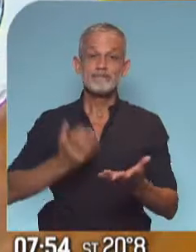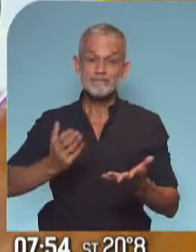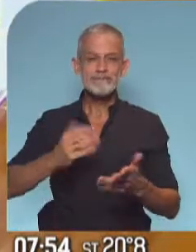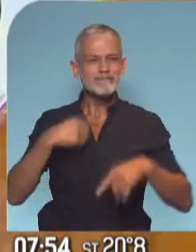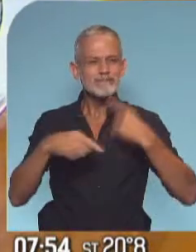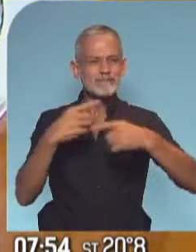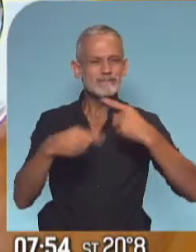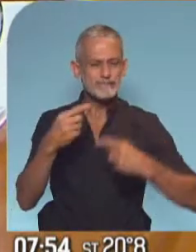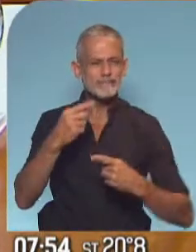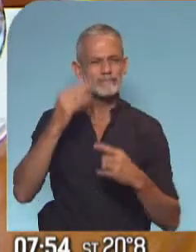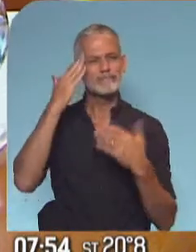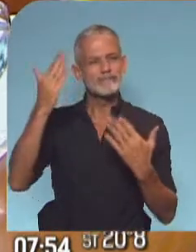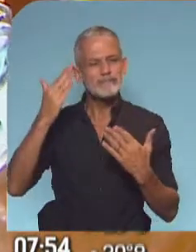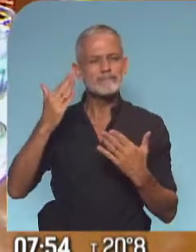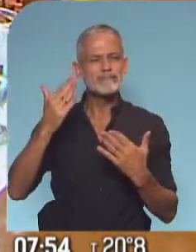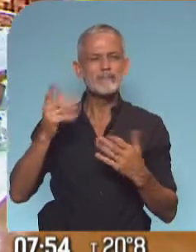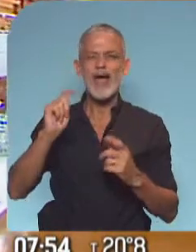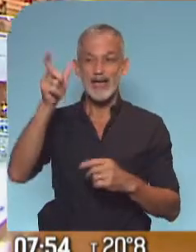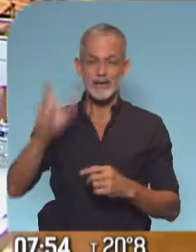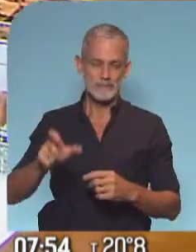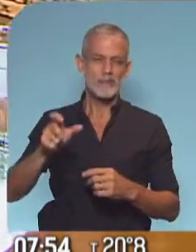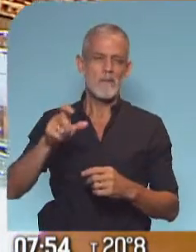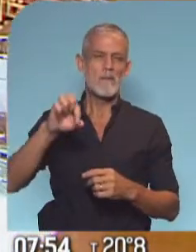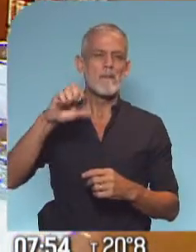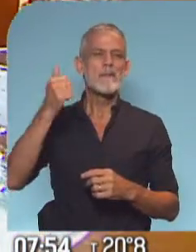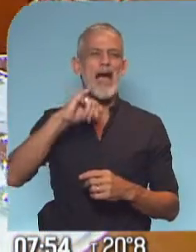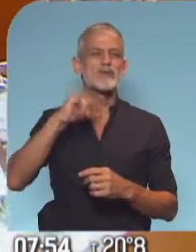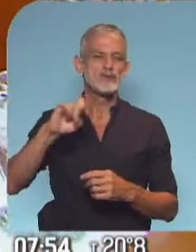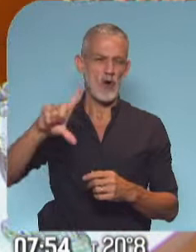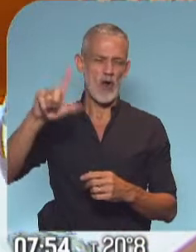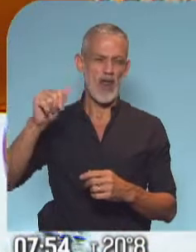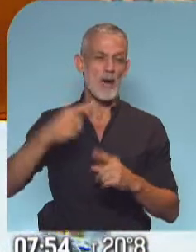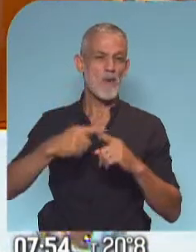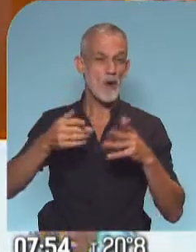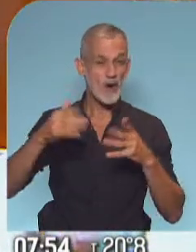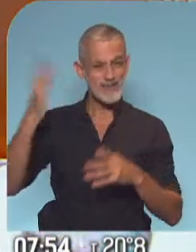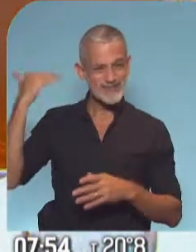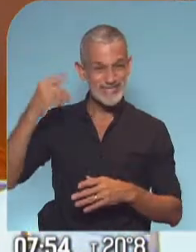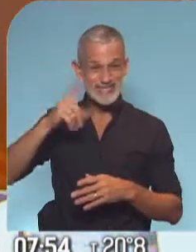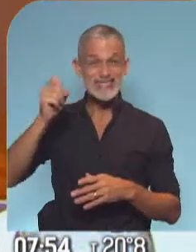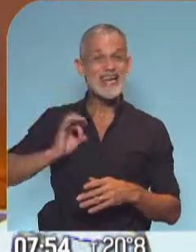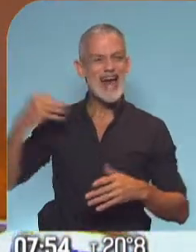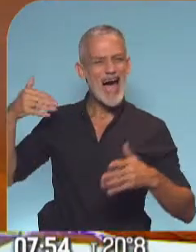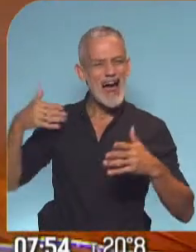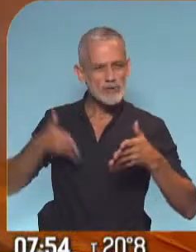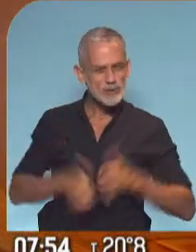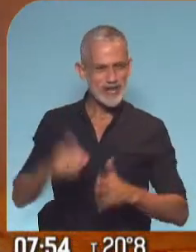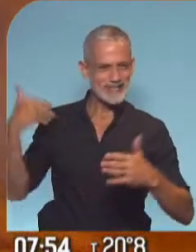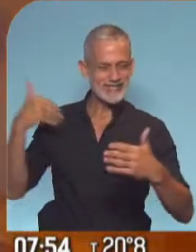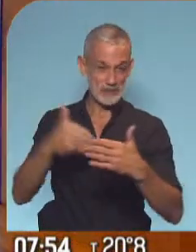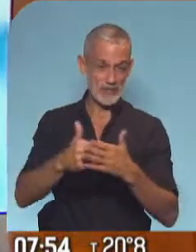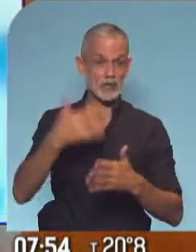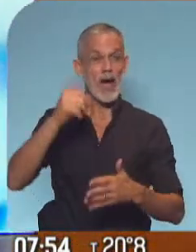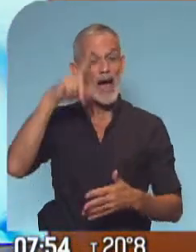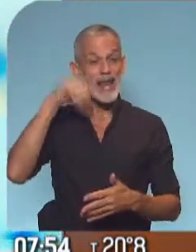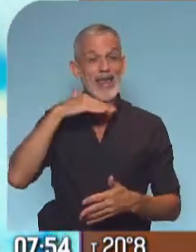Seguimos recordando y celebrando al gran Astor Piazzolla a 100 años de su nacimiento y estamos en contacto ya con Alejo Álvarez